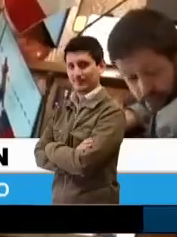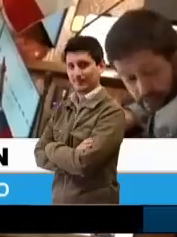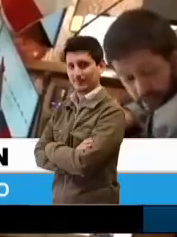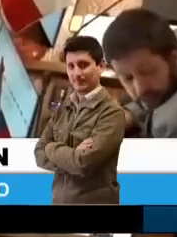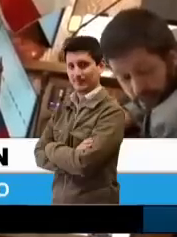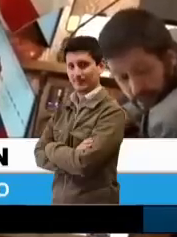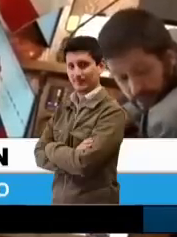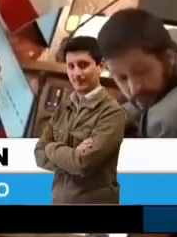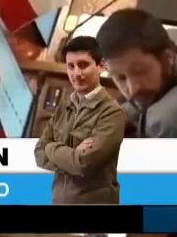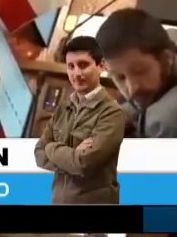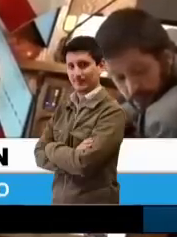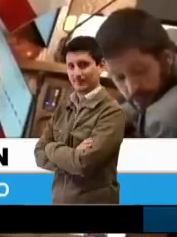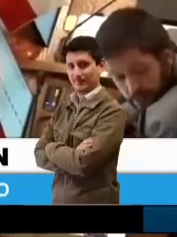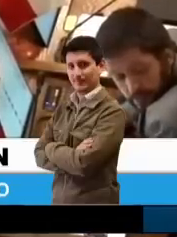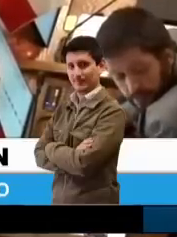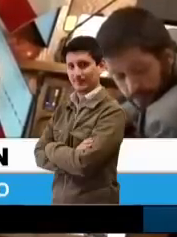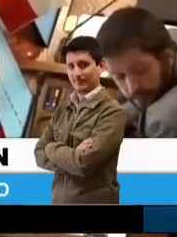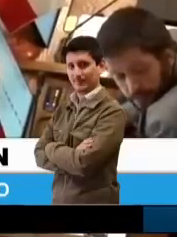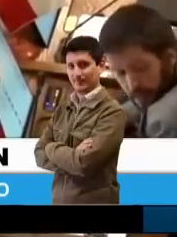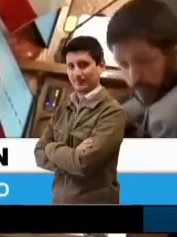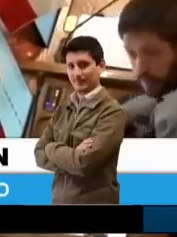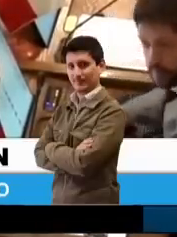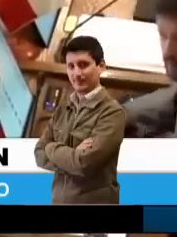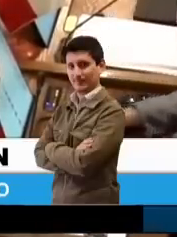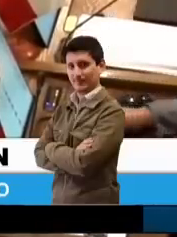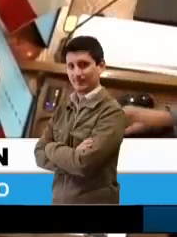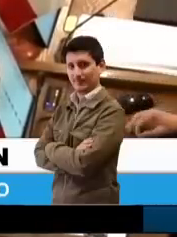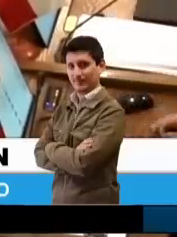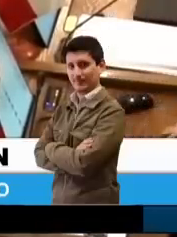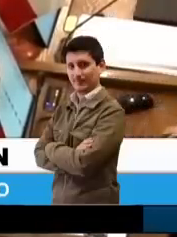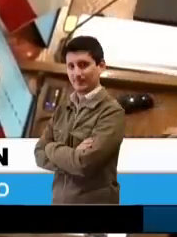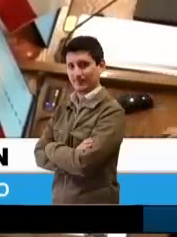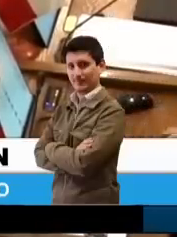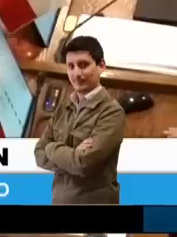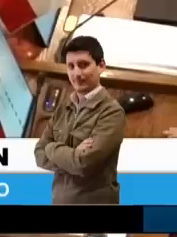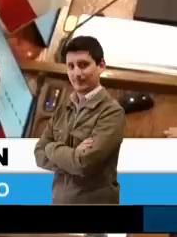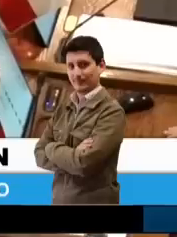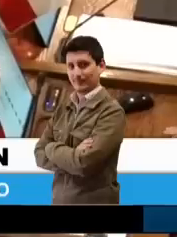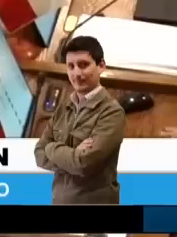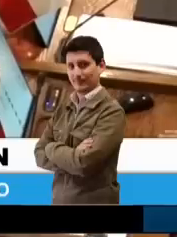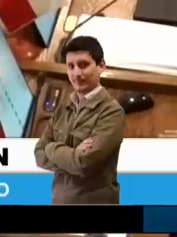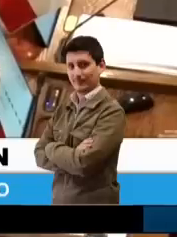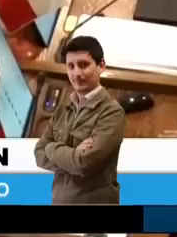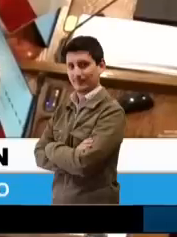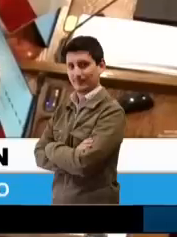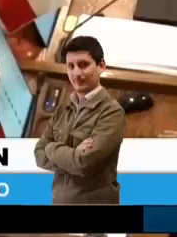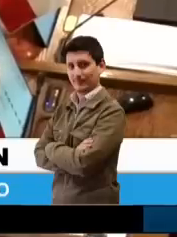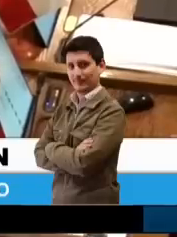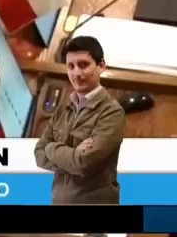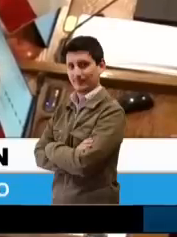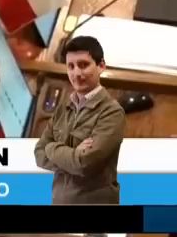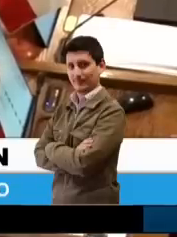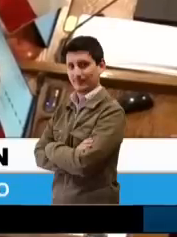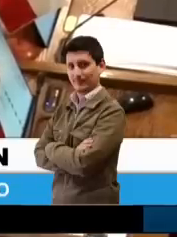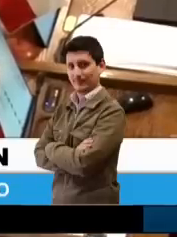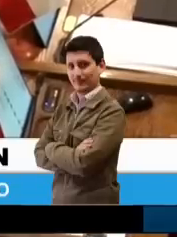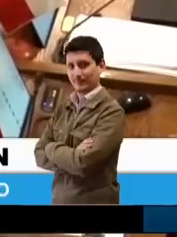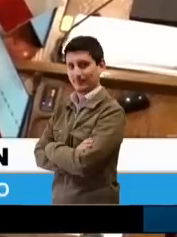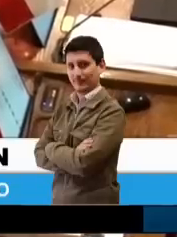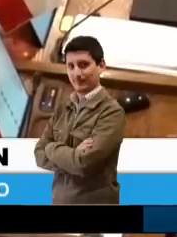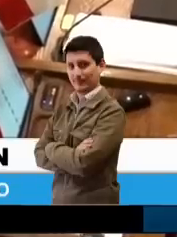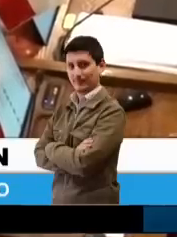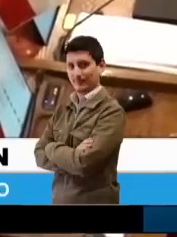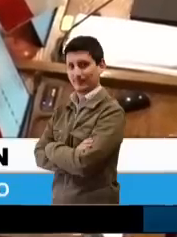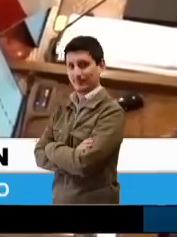de diálogo si no quiere que este mismo resultado se produzca con la segunda pata del plan de reformas estructurales. Nos referimos, por supuesto, a la reforma al sistema